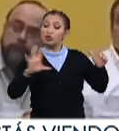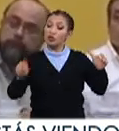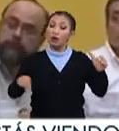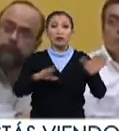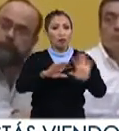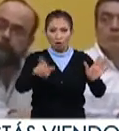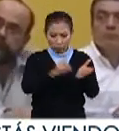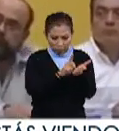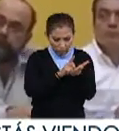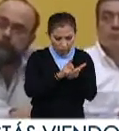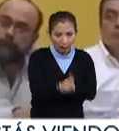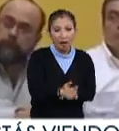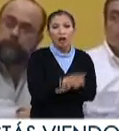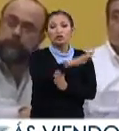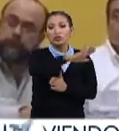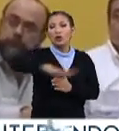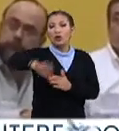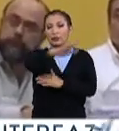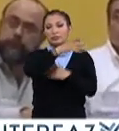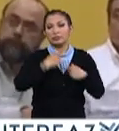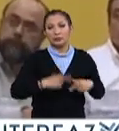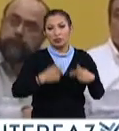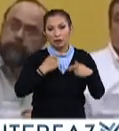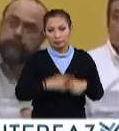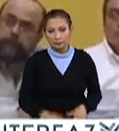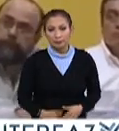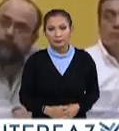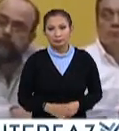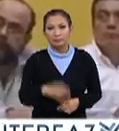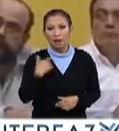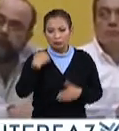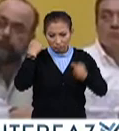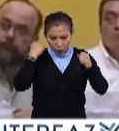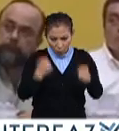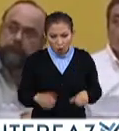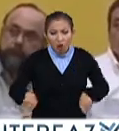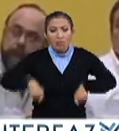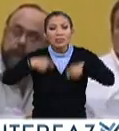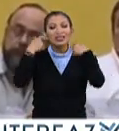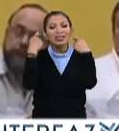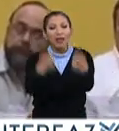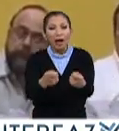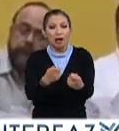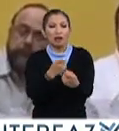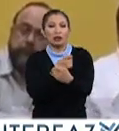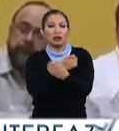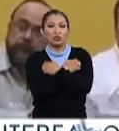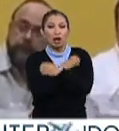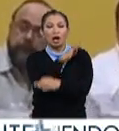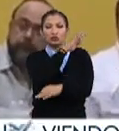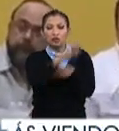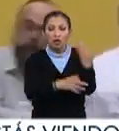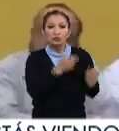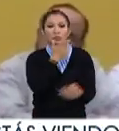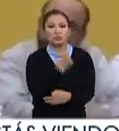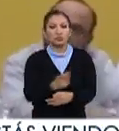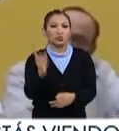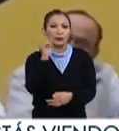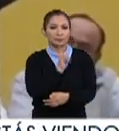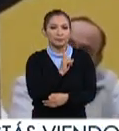sino un derecho de los ciudadanos, que se garantice la educación a todas y a